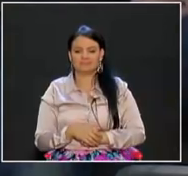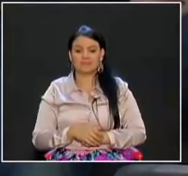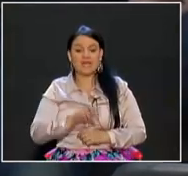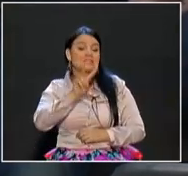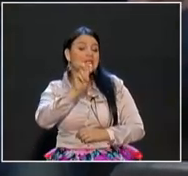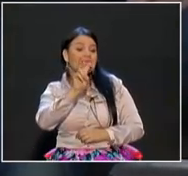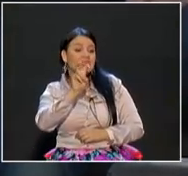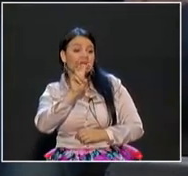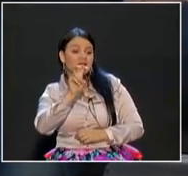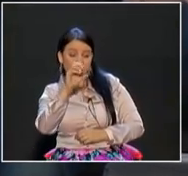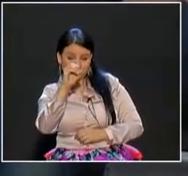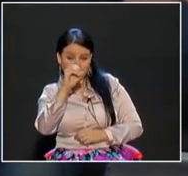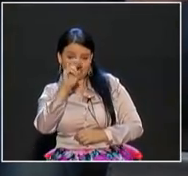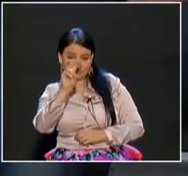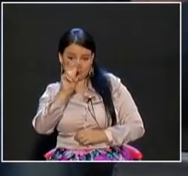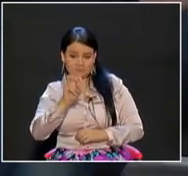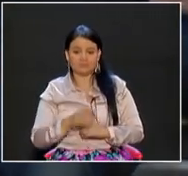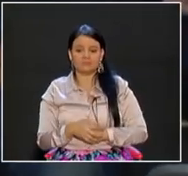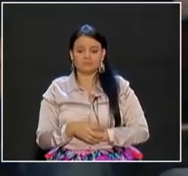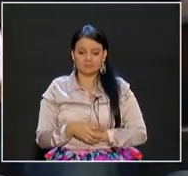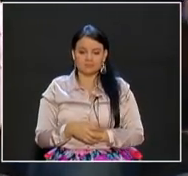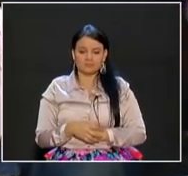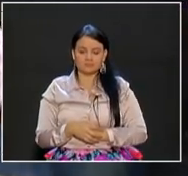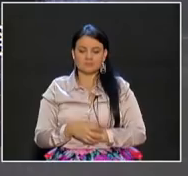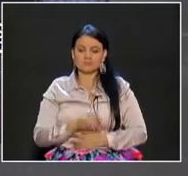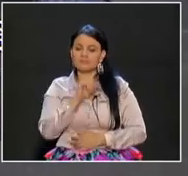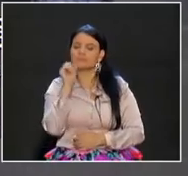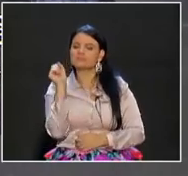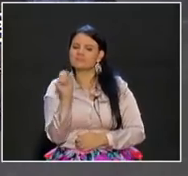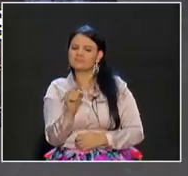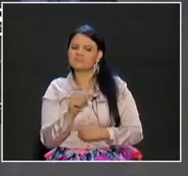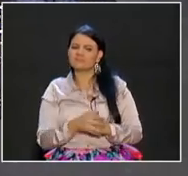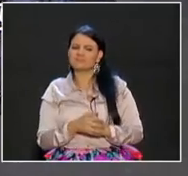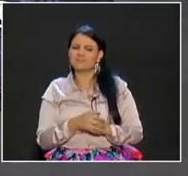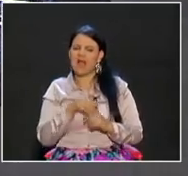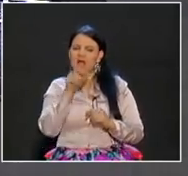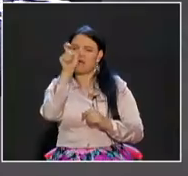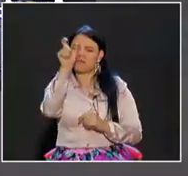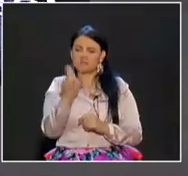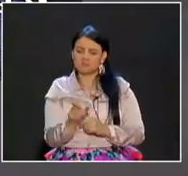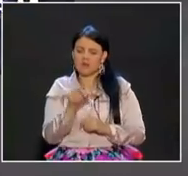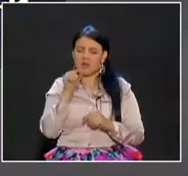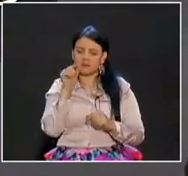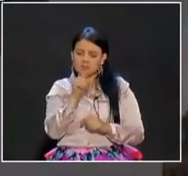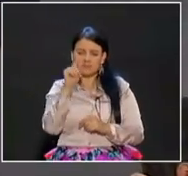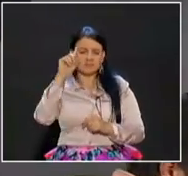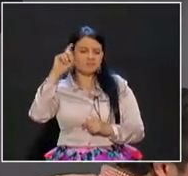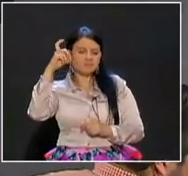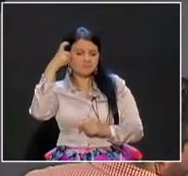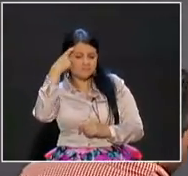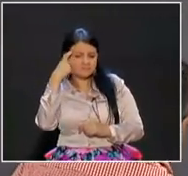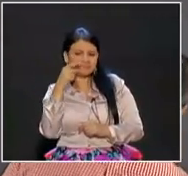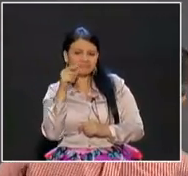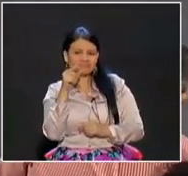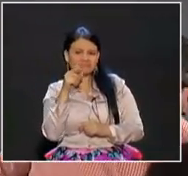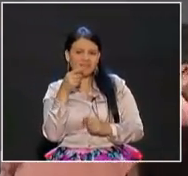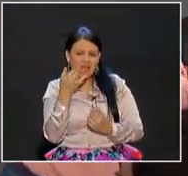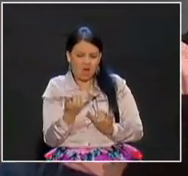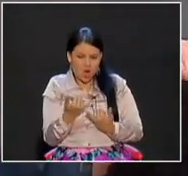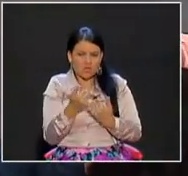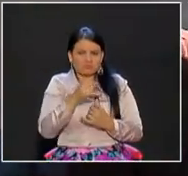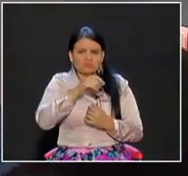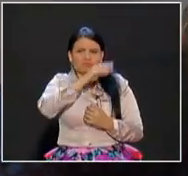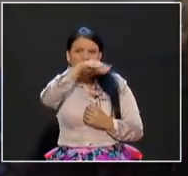7 la pregunta es el actual gobernador de antioquia le bajó mucho el perfil y el